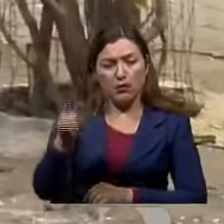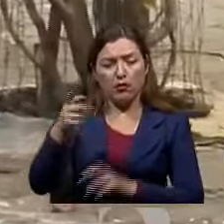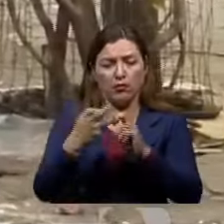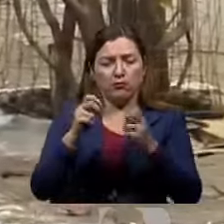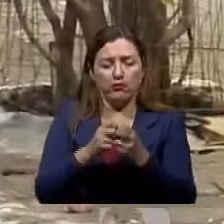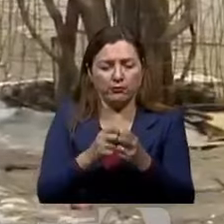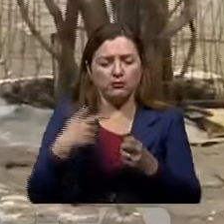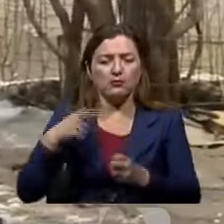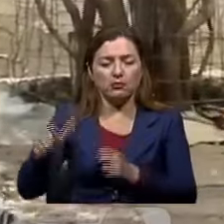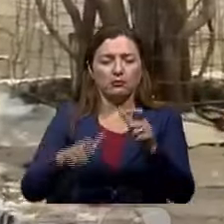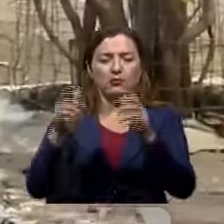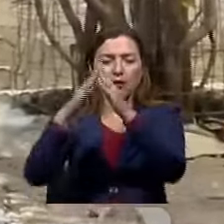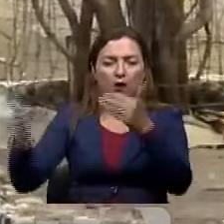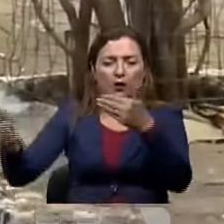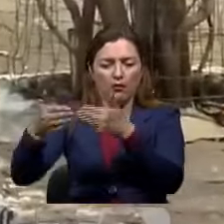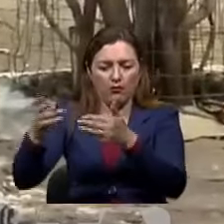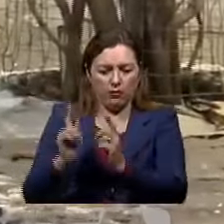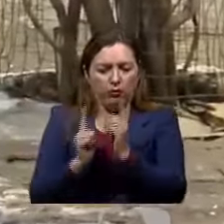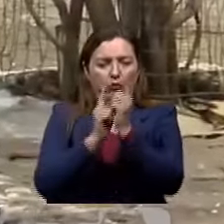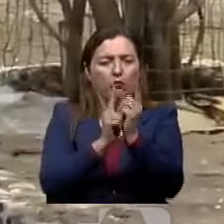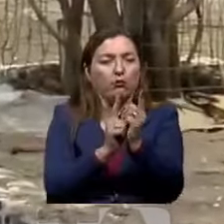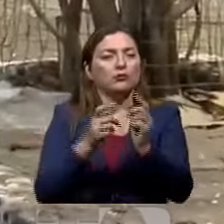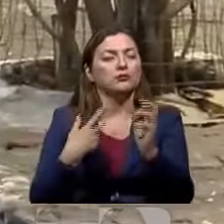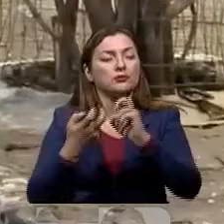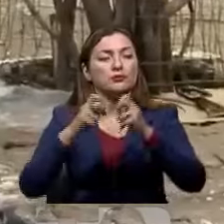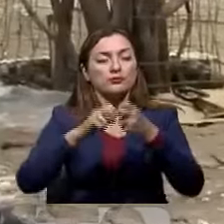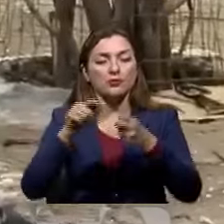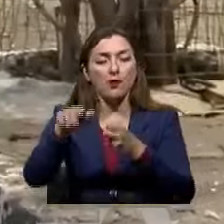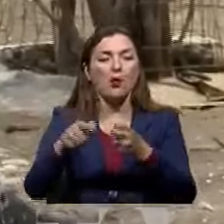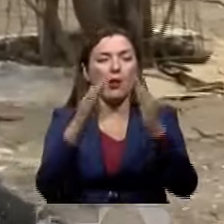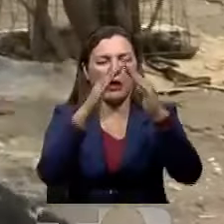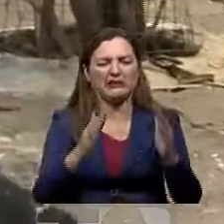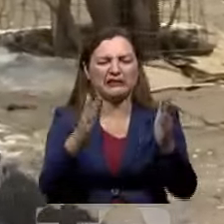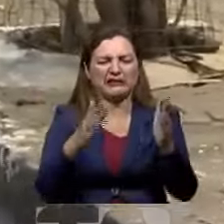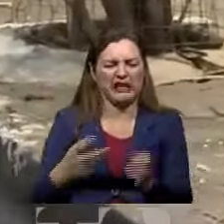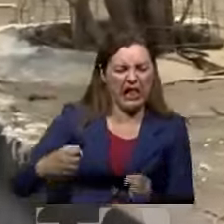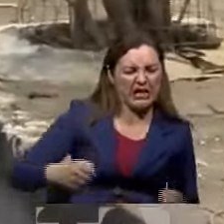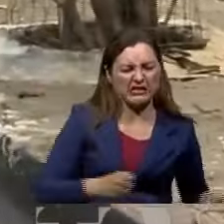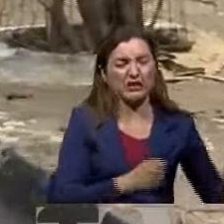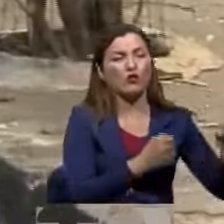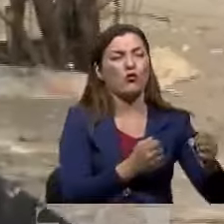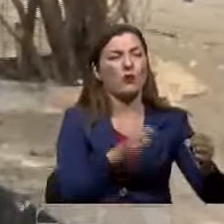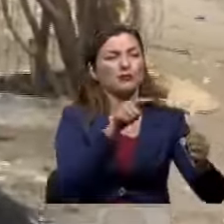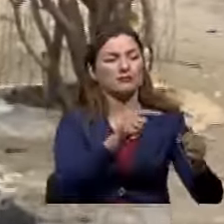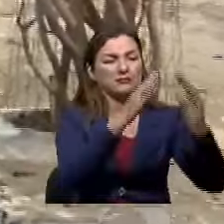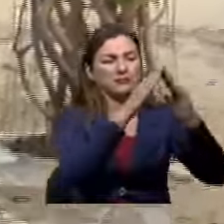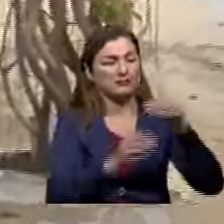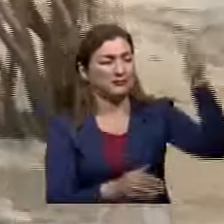están muy, muy preocupados por todos los problemas que les está generando este contenedor que está frente a las